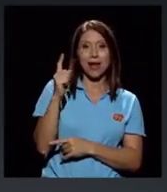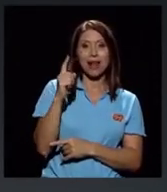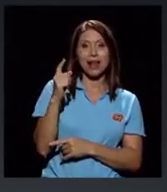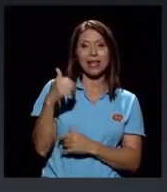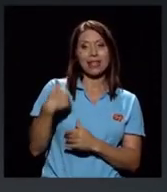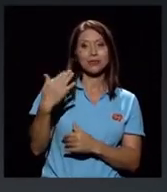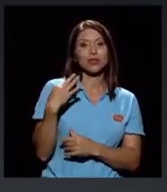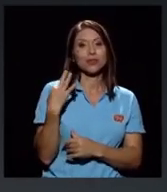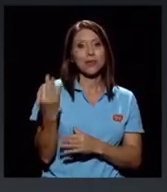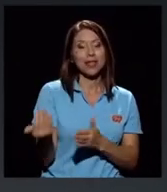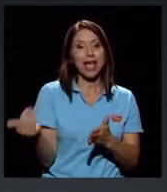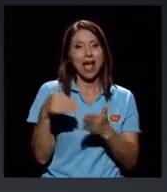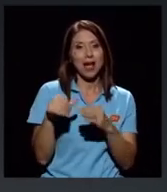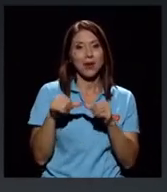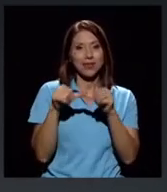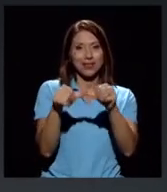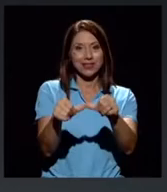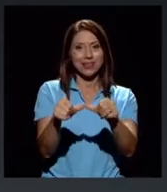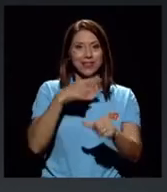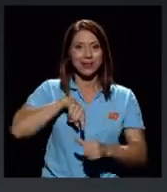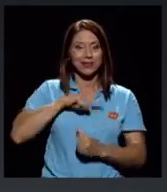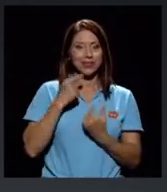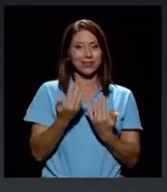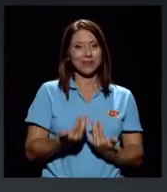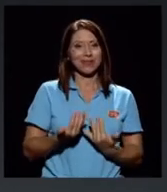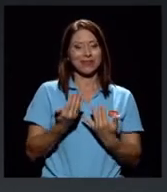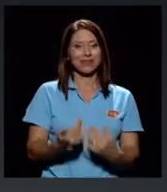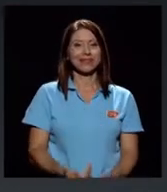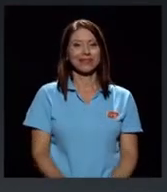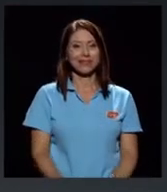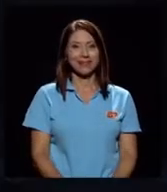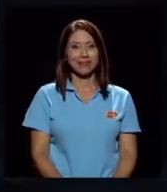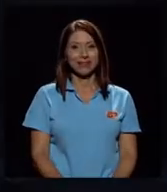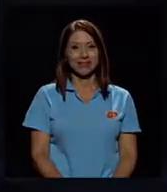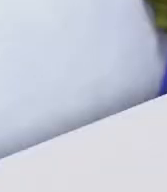y nosotros aquí los estaremos esperando regresamos